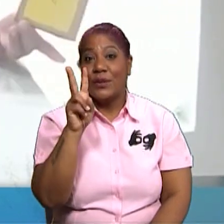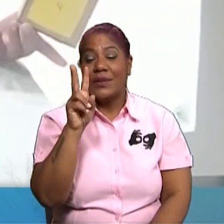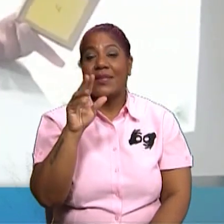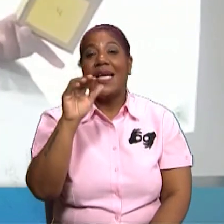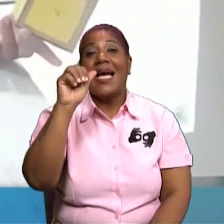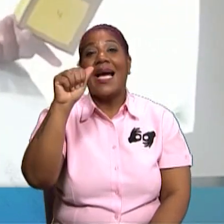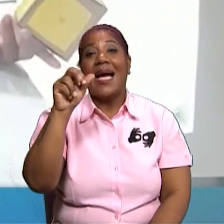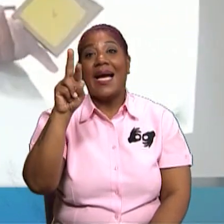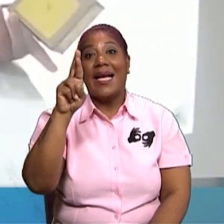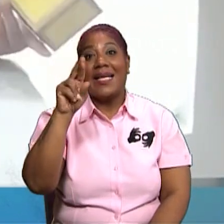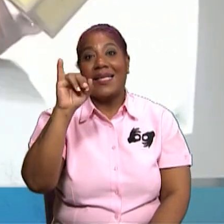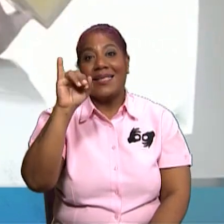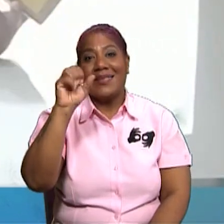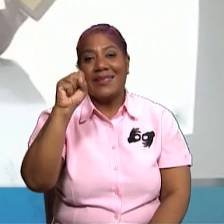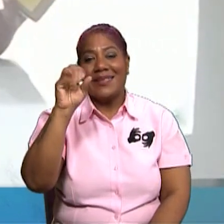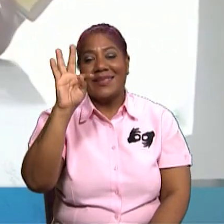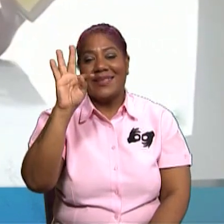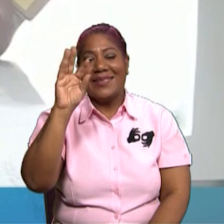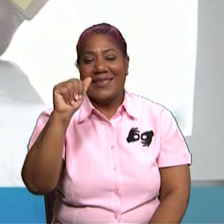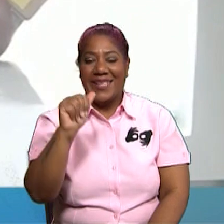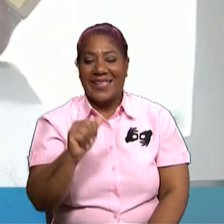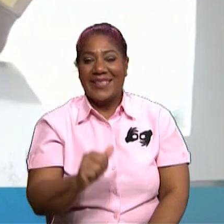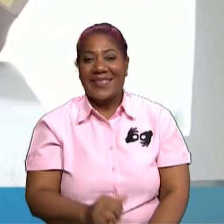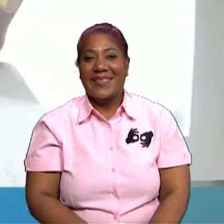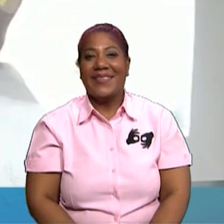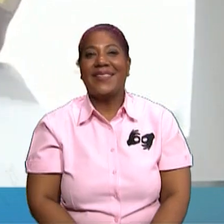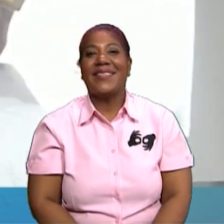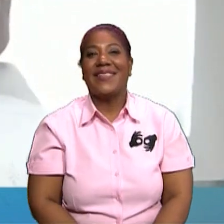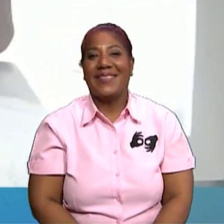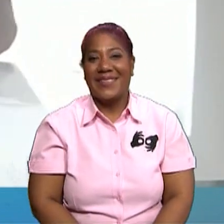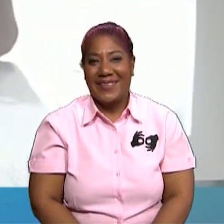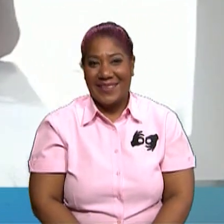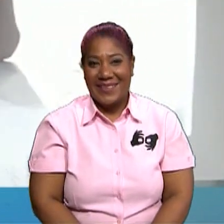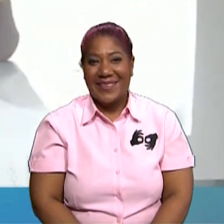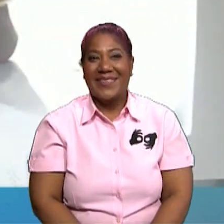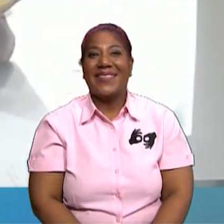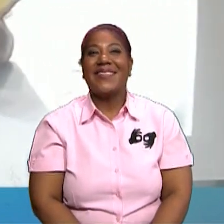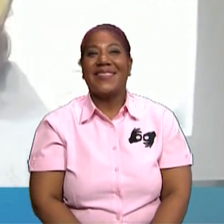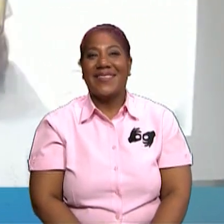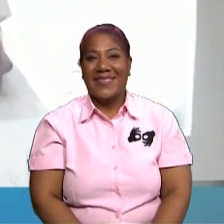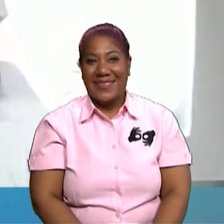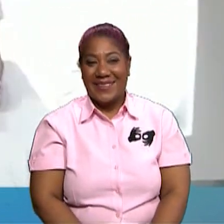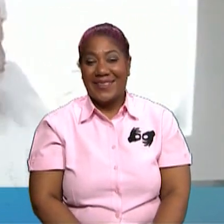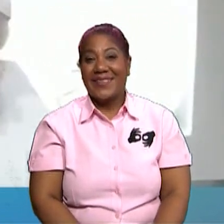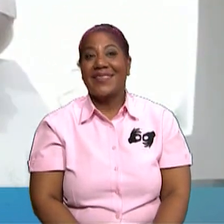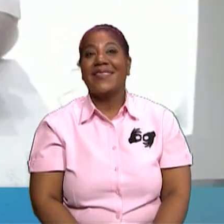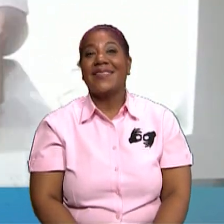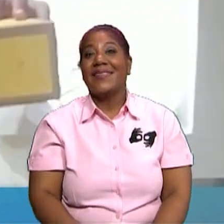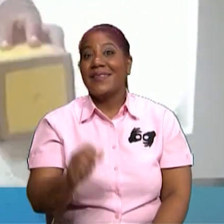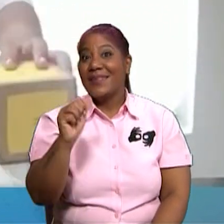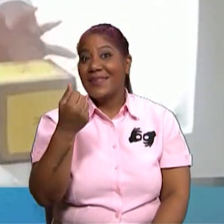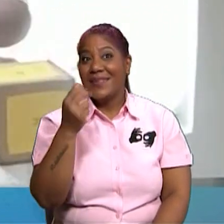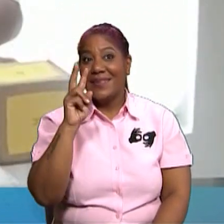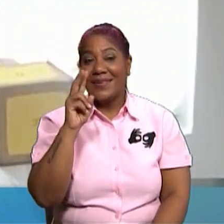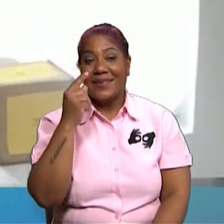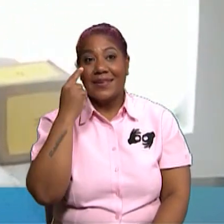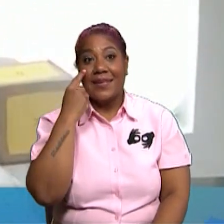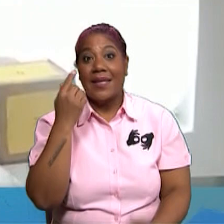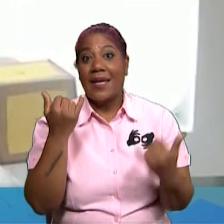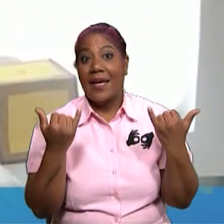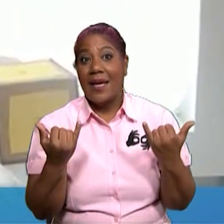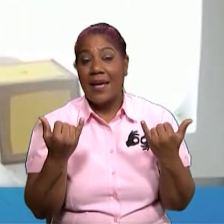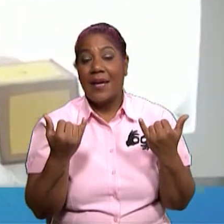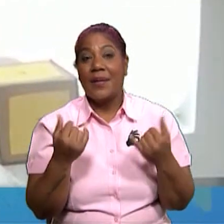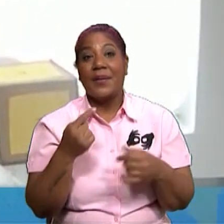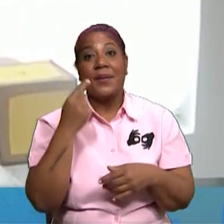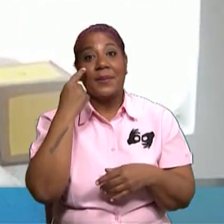6, 7, 8, 9, 10, 11 y 12. 2 aristas. Ahora vamos con el